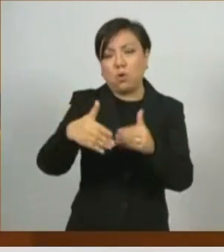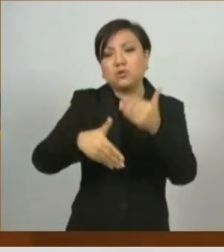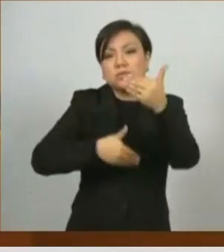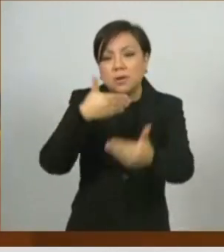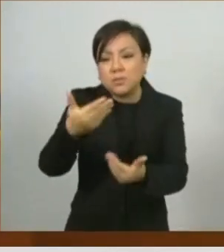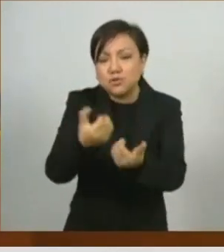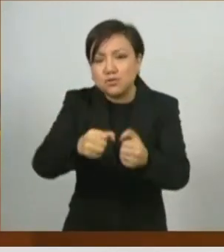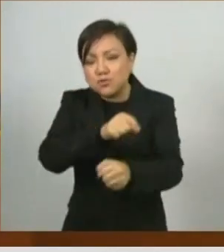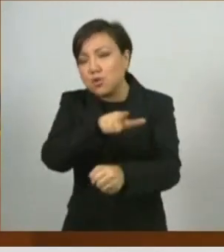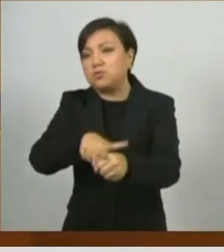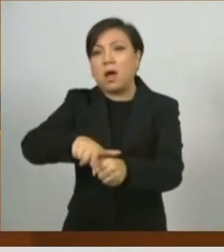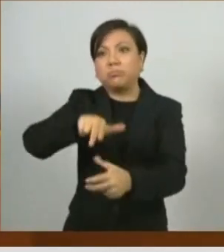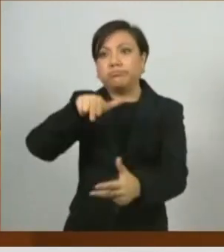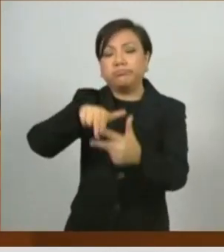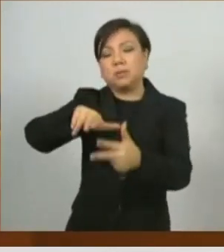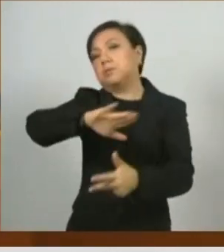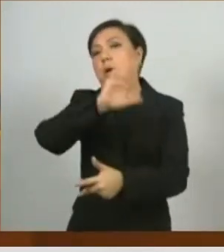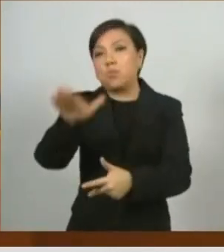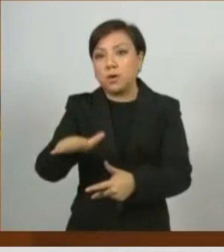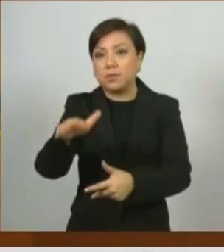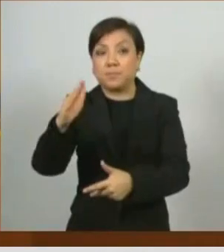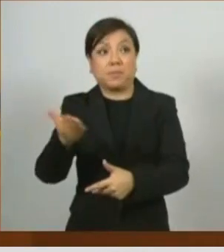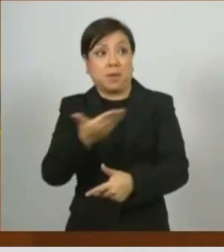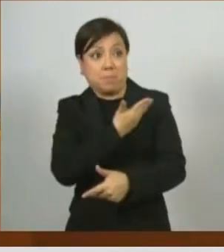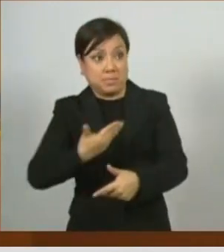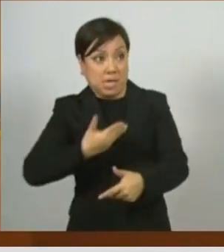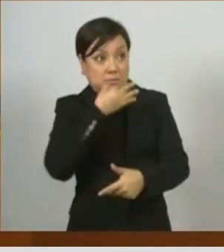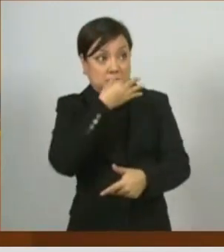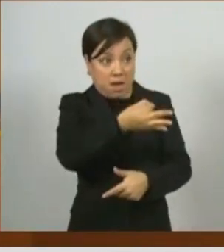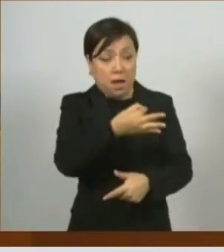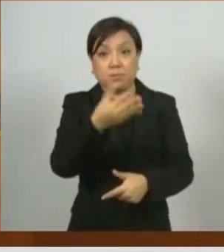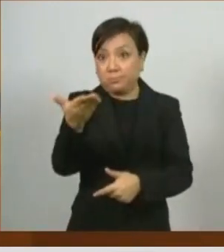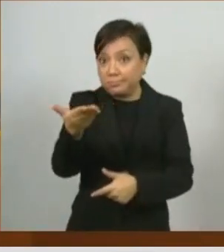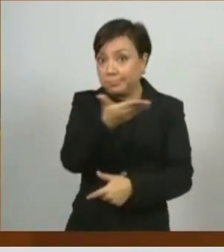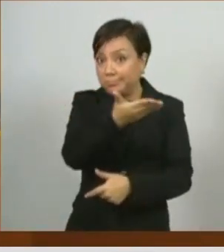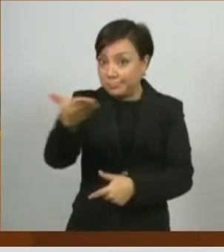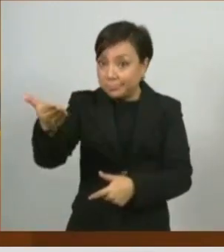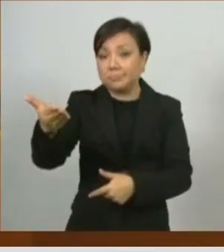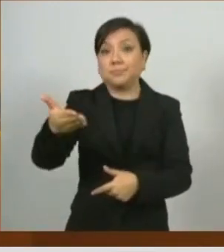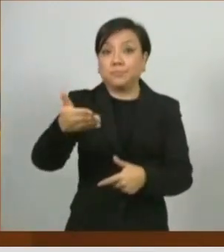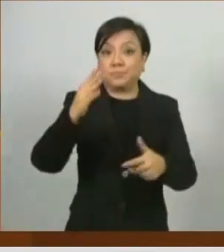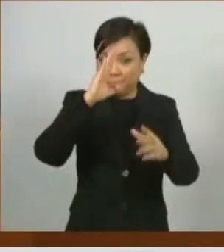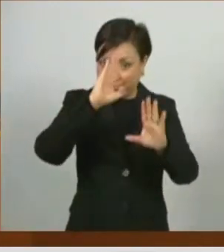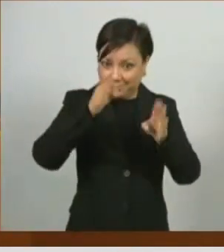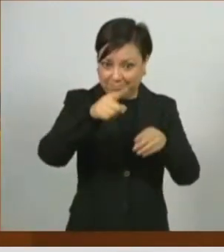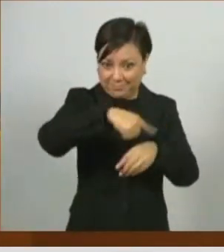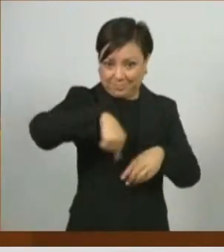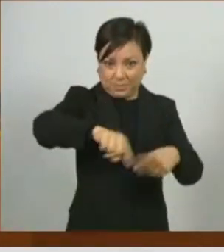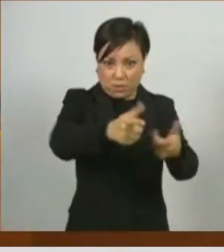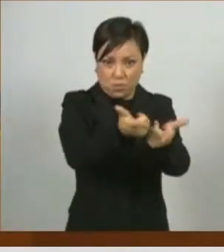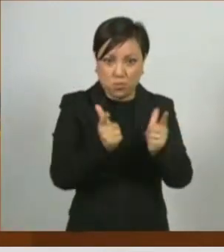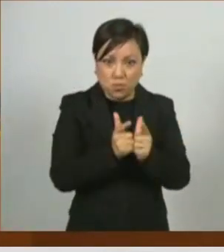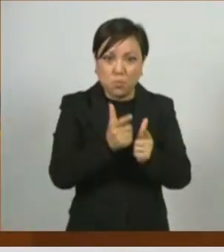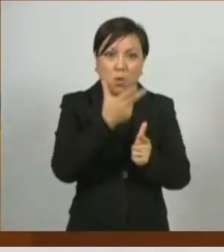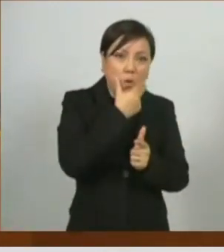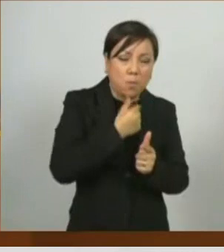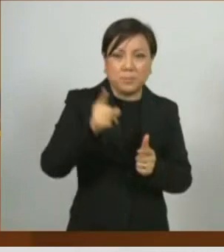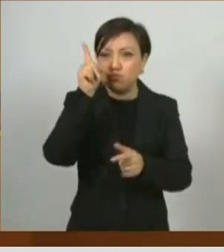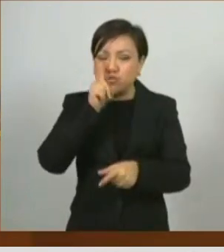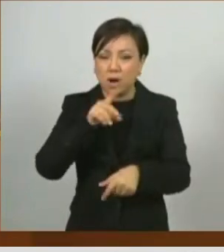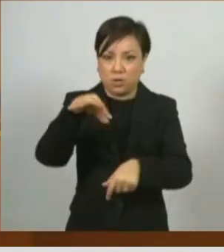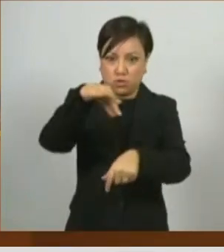solicitó de nombre del gremio médico de las médicas mexicanas que en el momento que usted lo